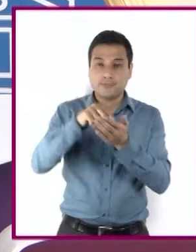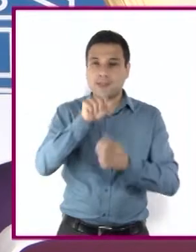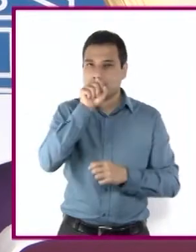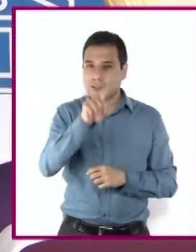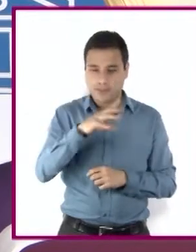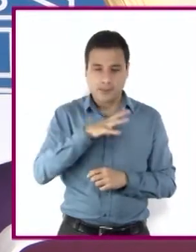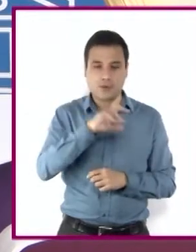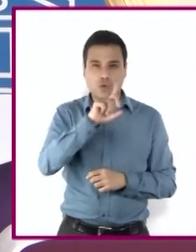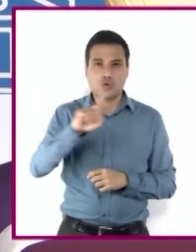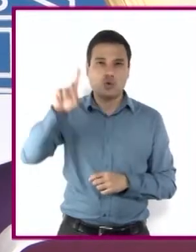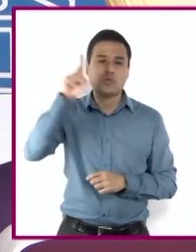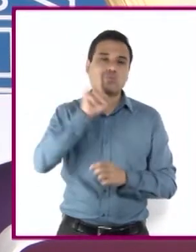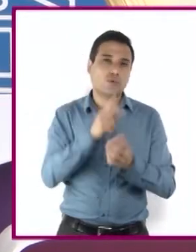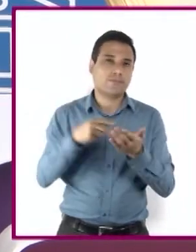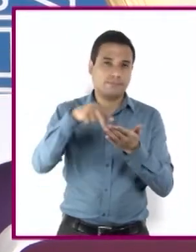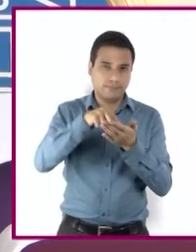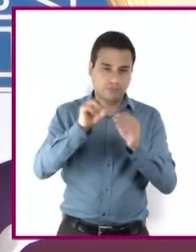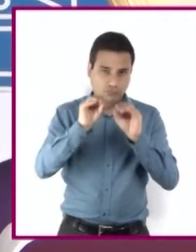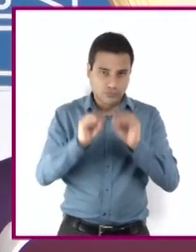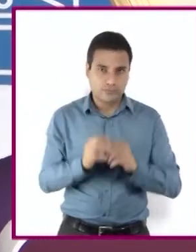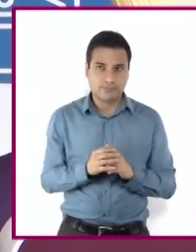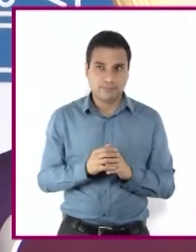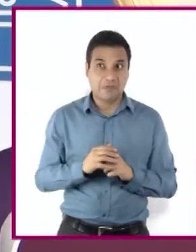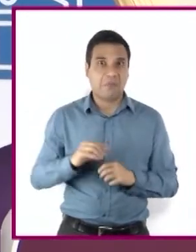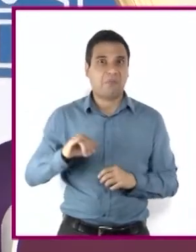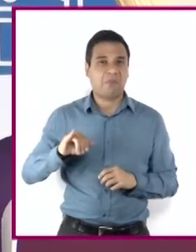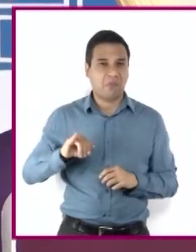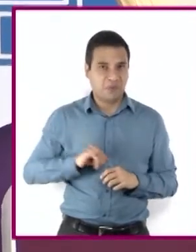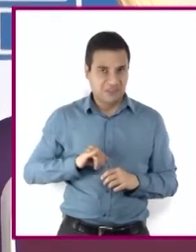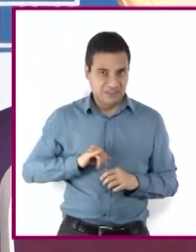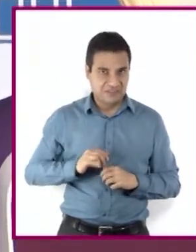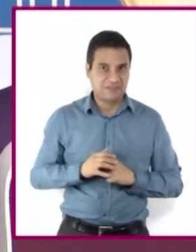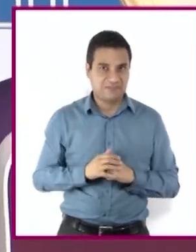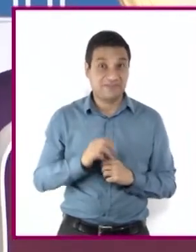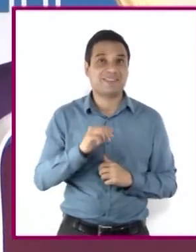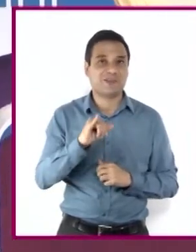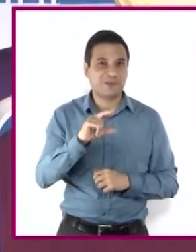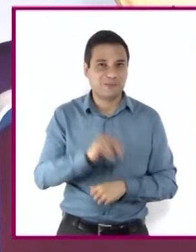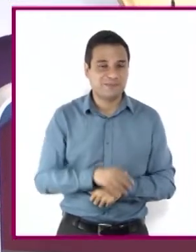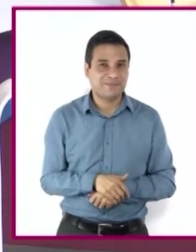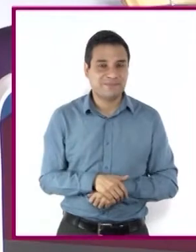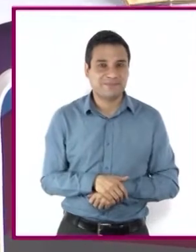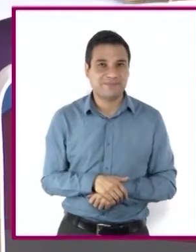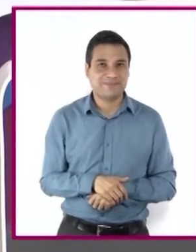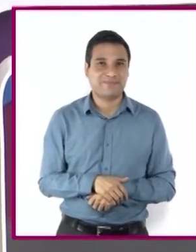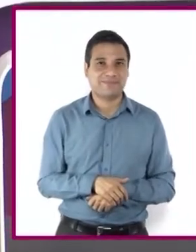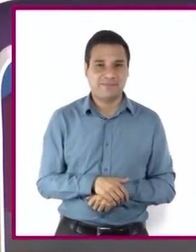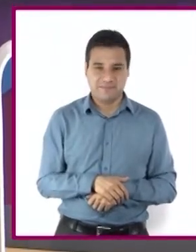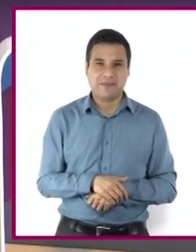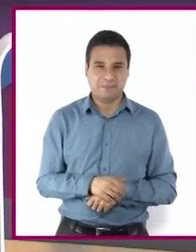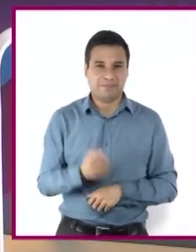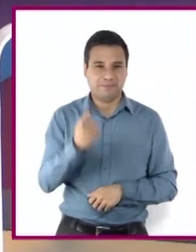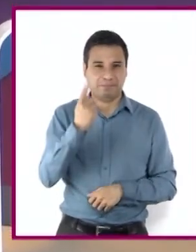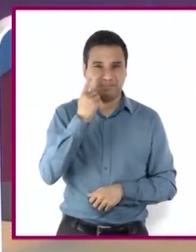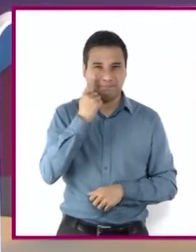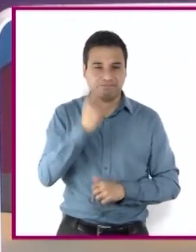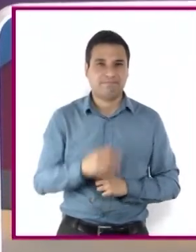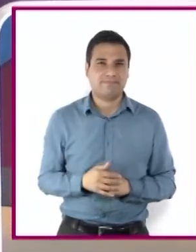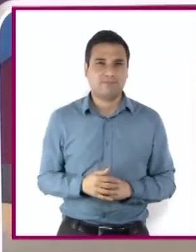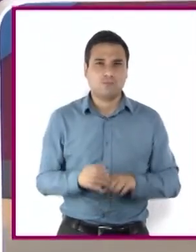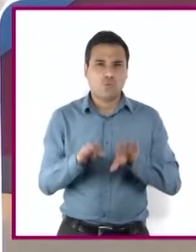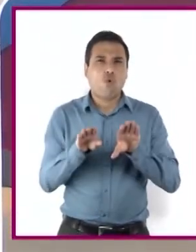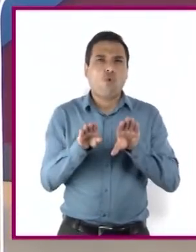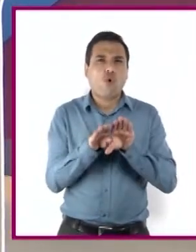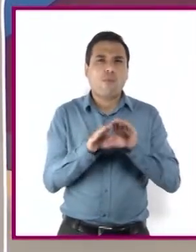en Mictecacihuatl. Interesante forma de entender el mundo, ¿no es así? Conozcamos ahora cómo es que fue creada